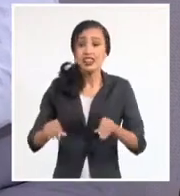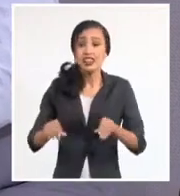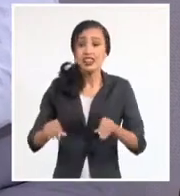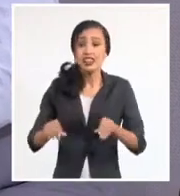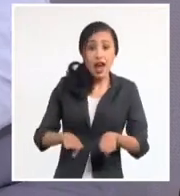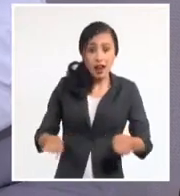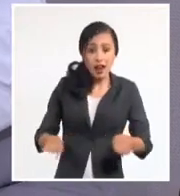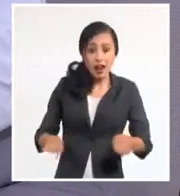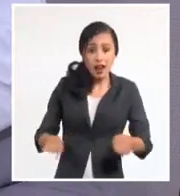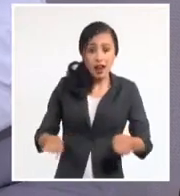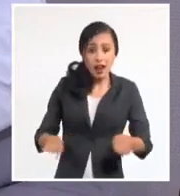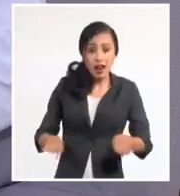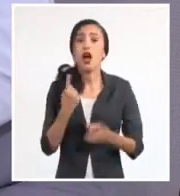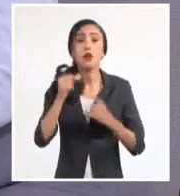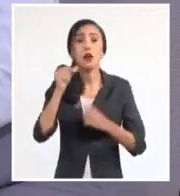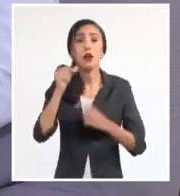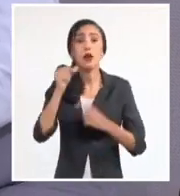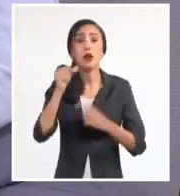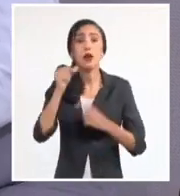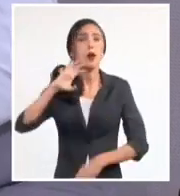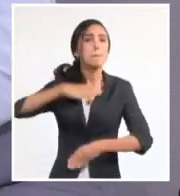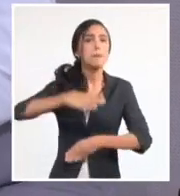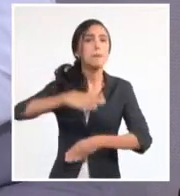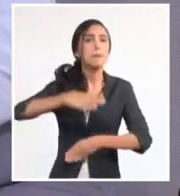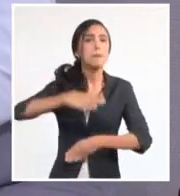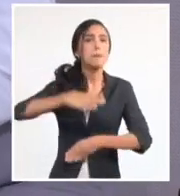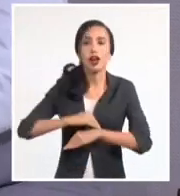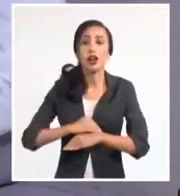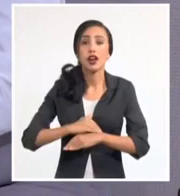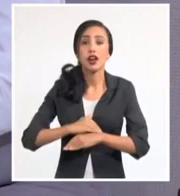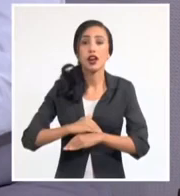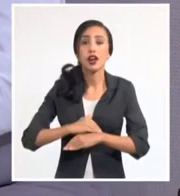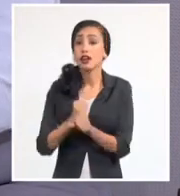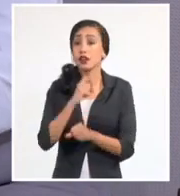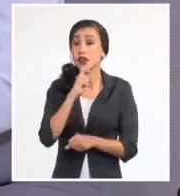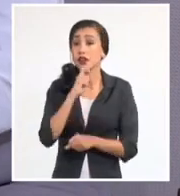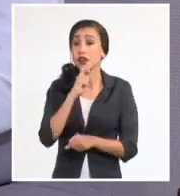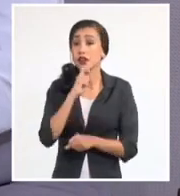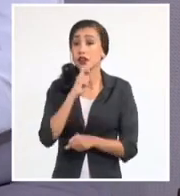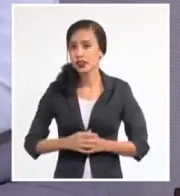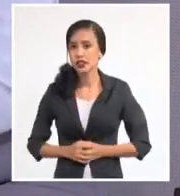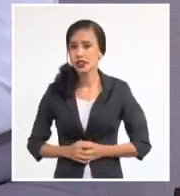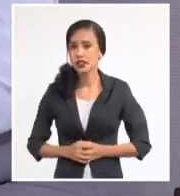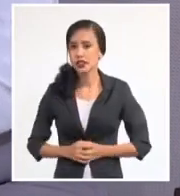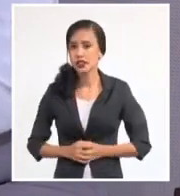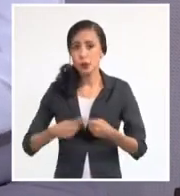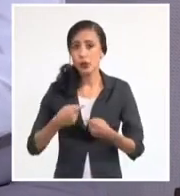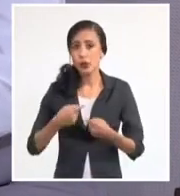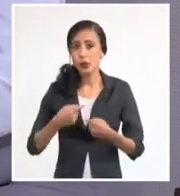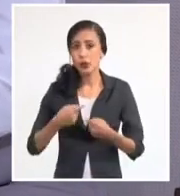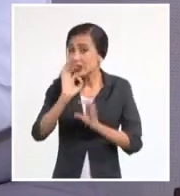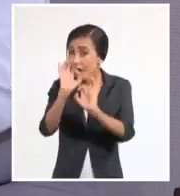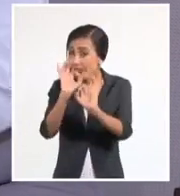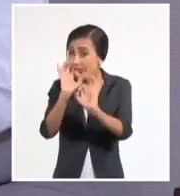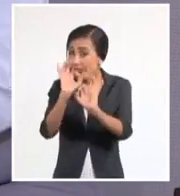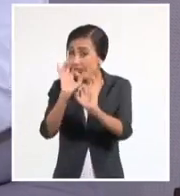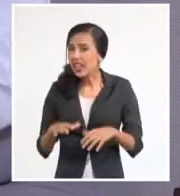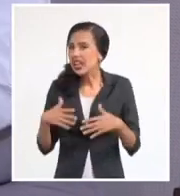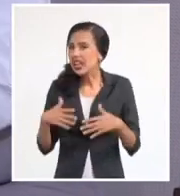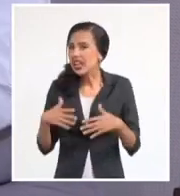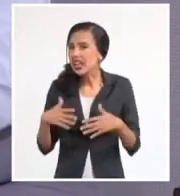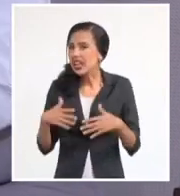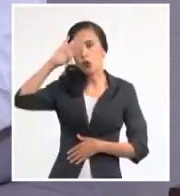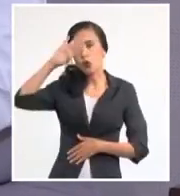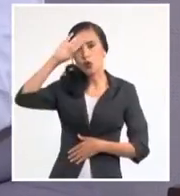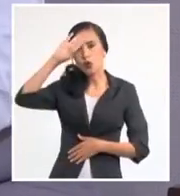convencido de que el bloqueo no existe. Y es una batalla muy dura porque cuando se sacan las cuentas y se dan explicaciones al detalle de qué pasa con Cuba y el